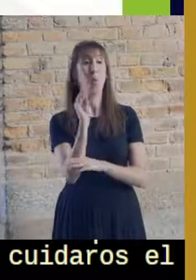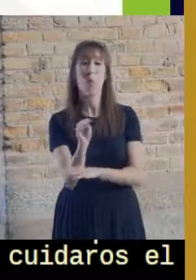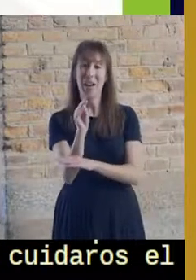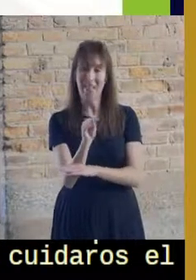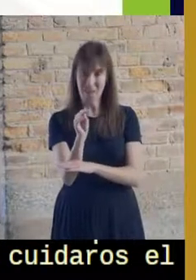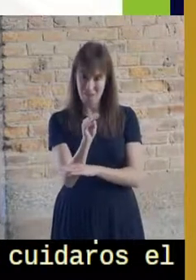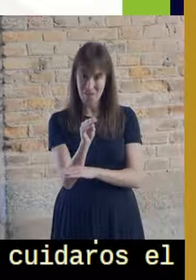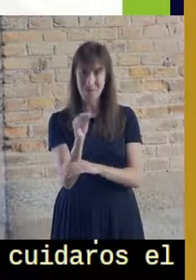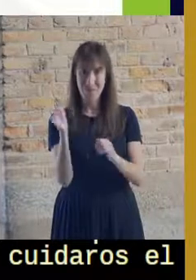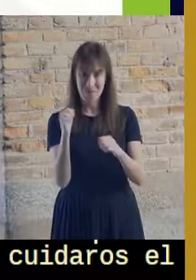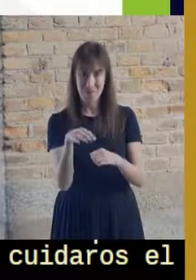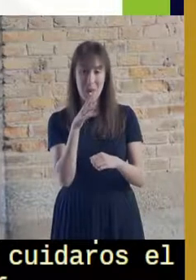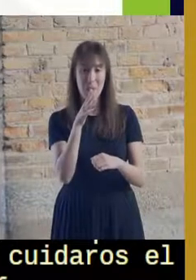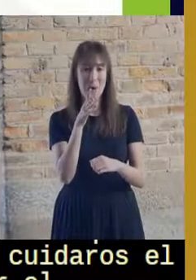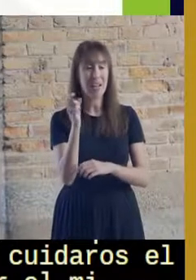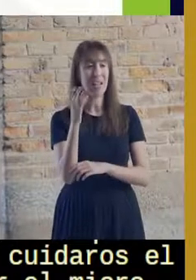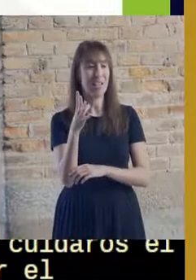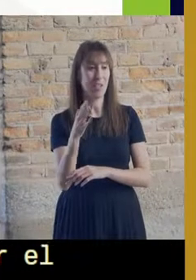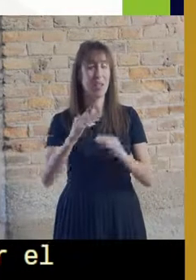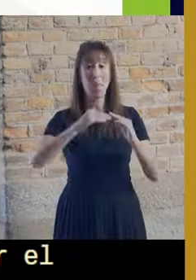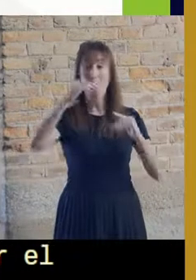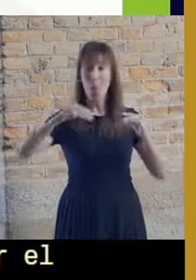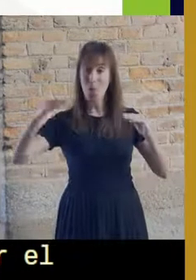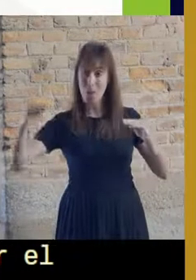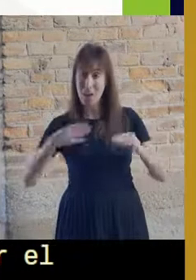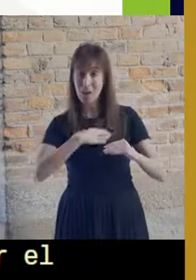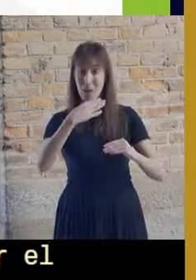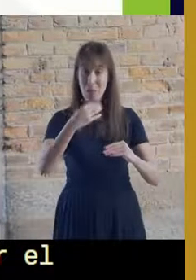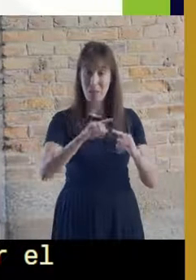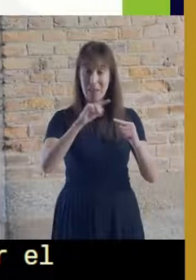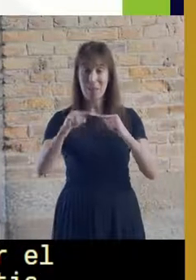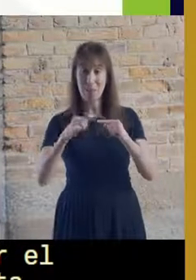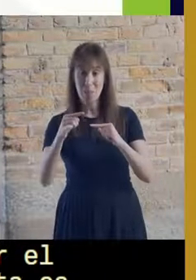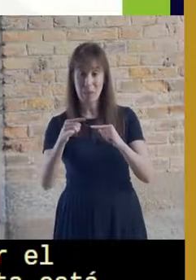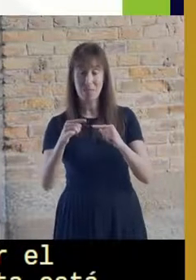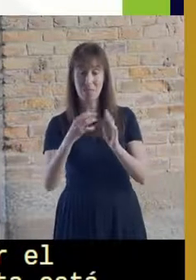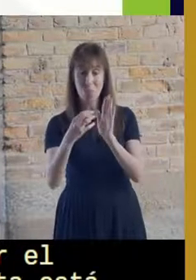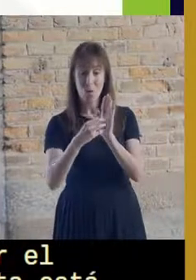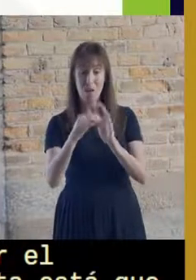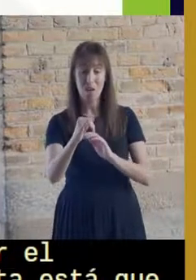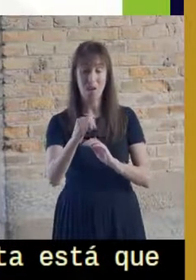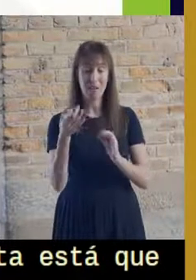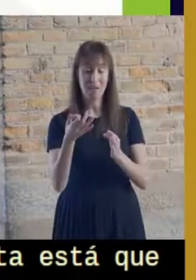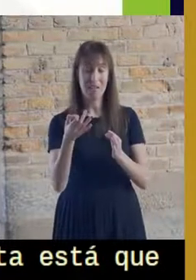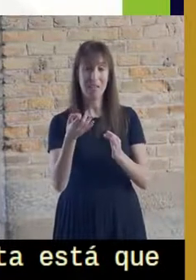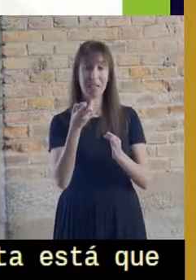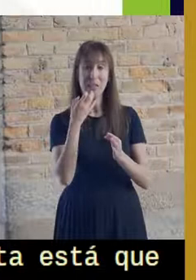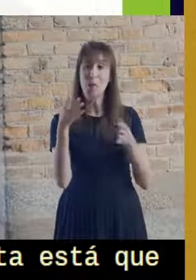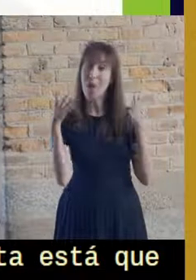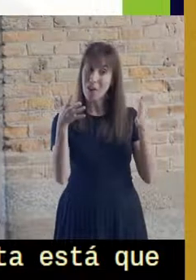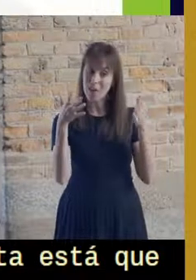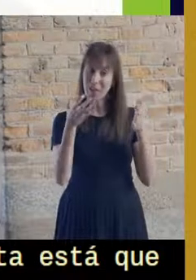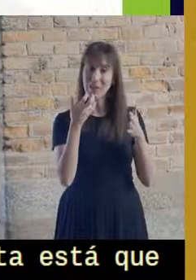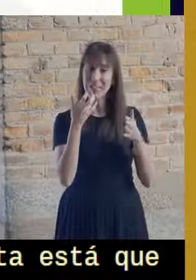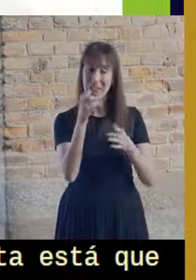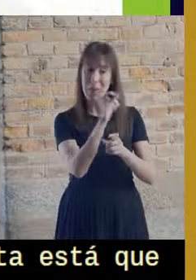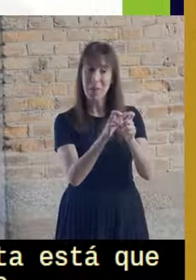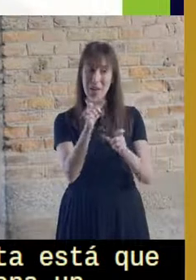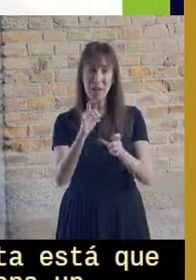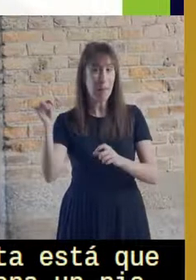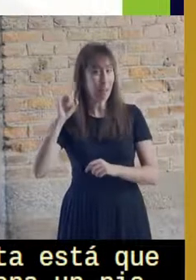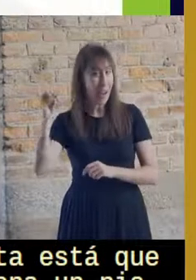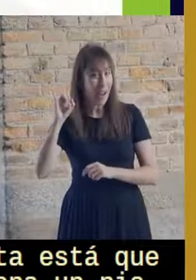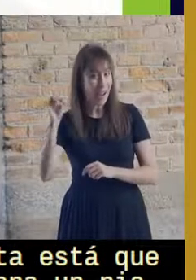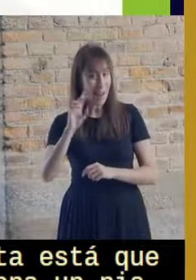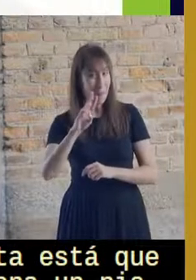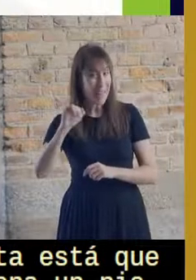amplificador donde se puede modular el micrófono la recepción de oído luego tenemos la capsulita esta que si ya os aconsejo que si veis a personas que le suena un